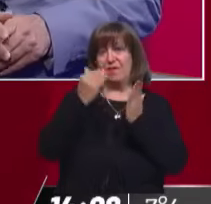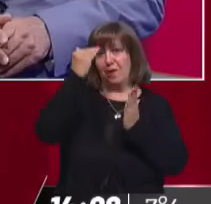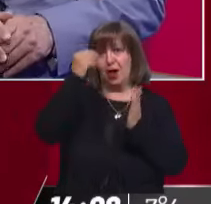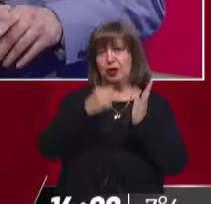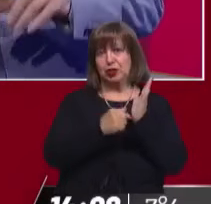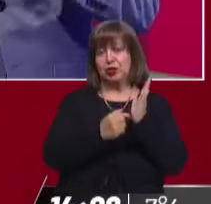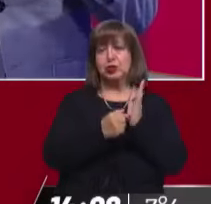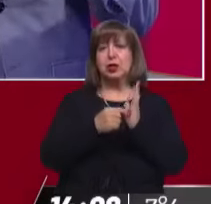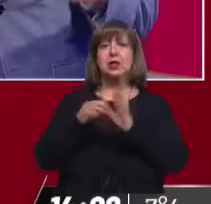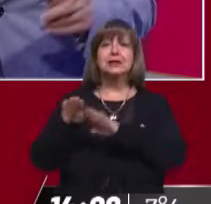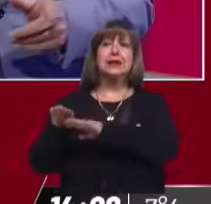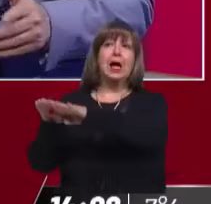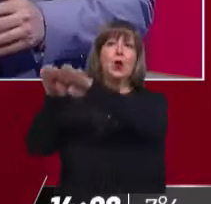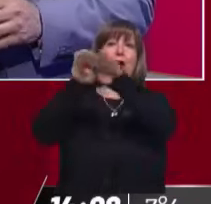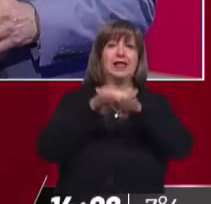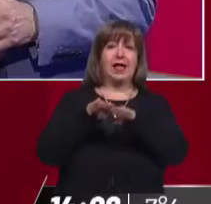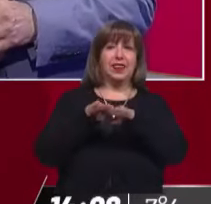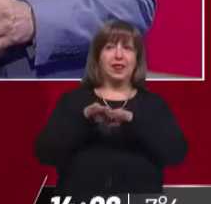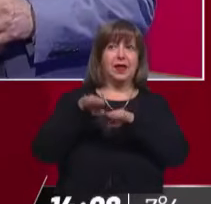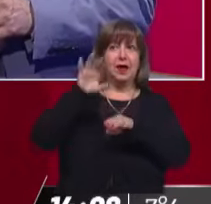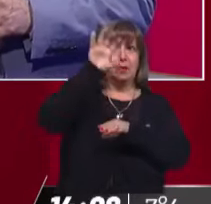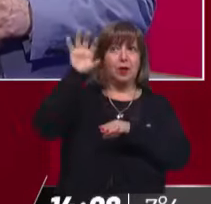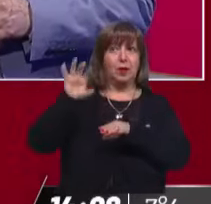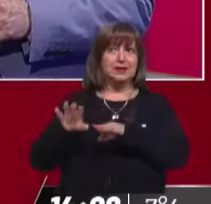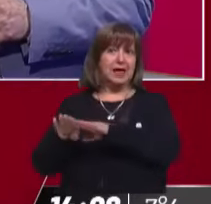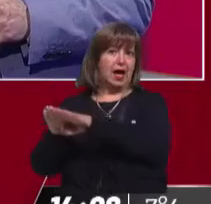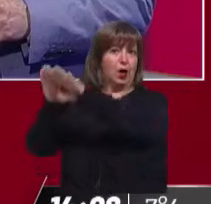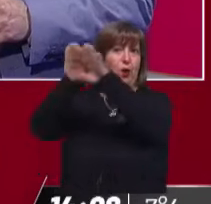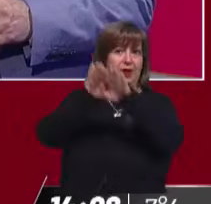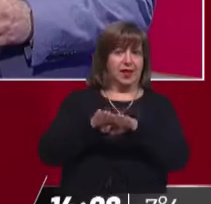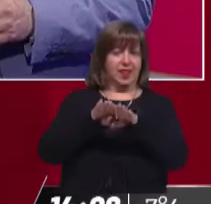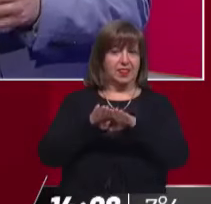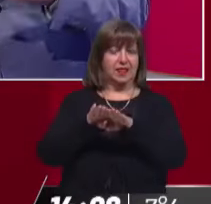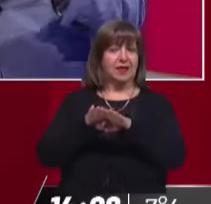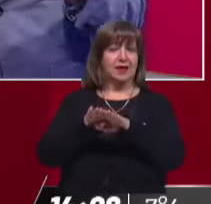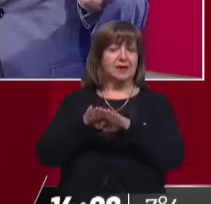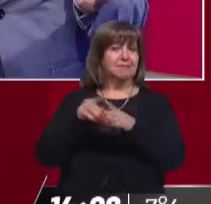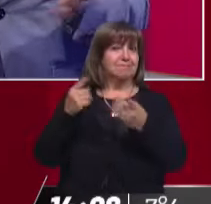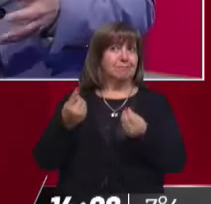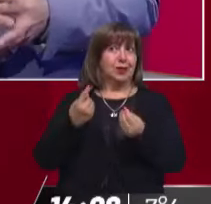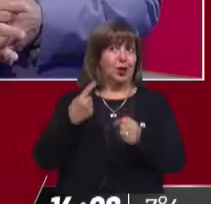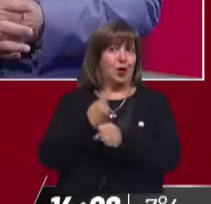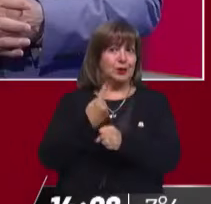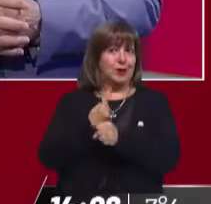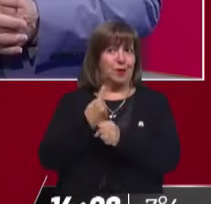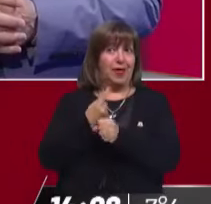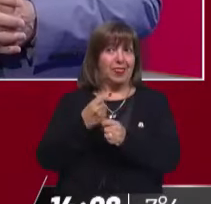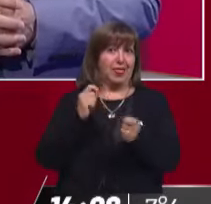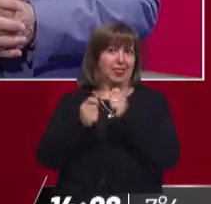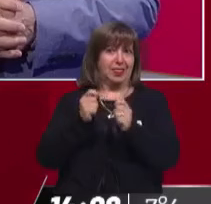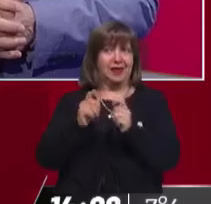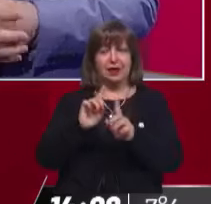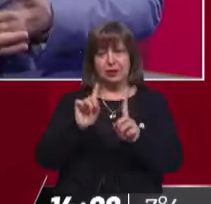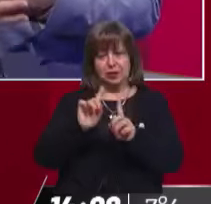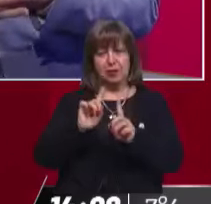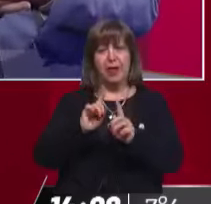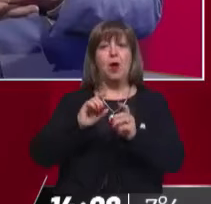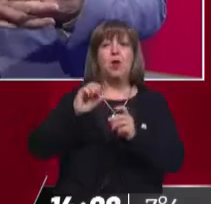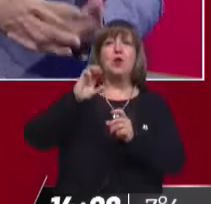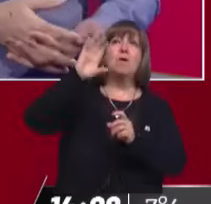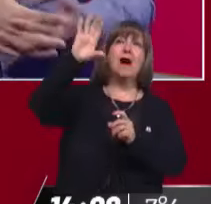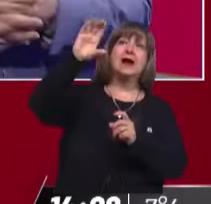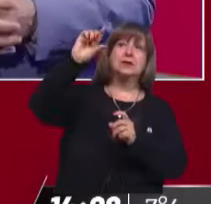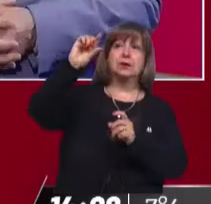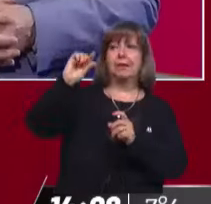que haber un criterio unánime de todas las provincias para que se modifique la actual ley de coparticipación, que en este